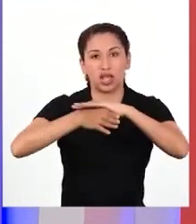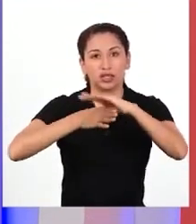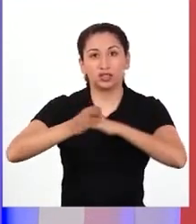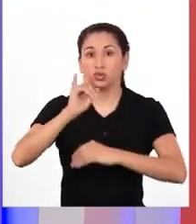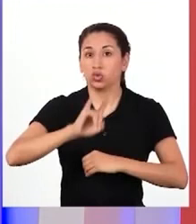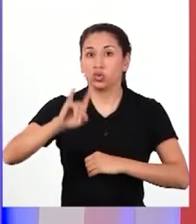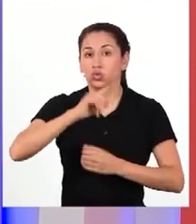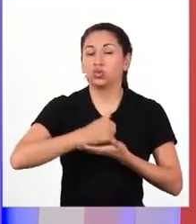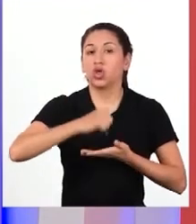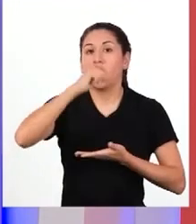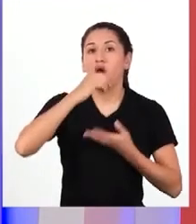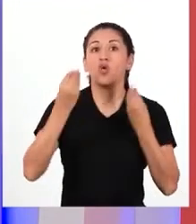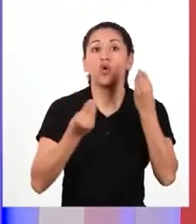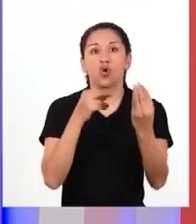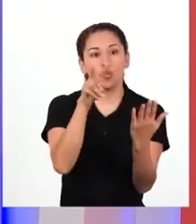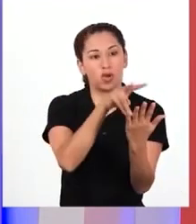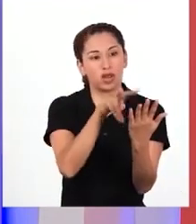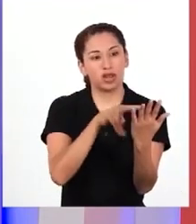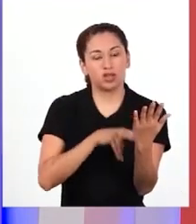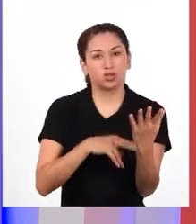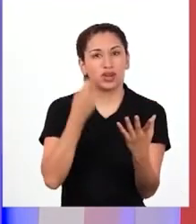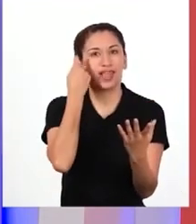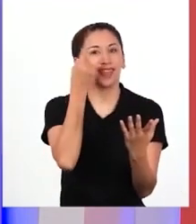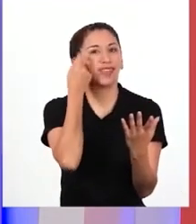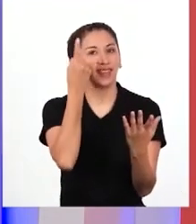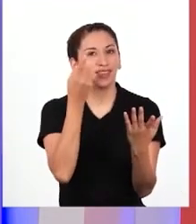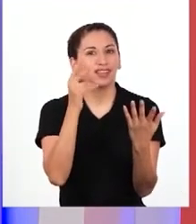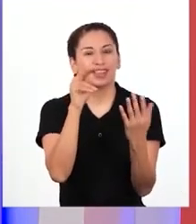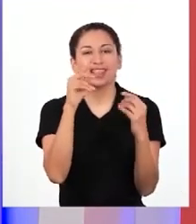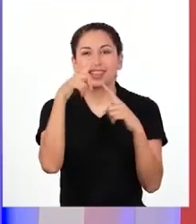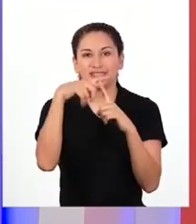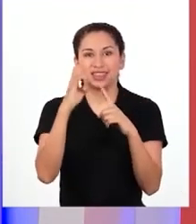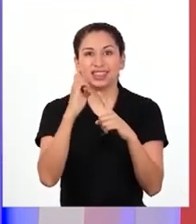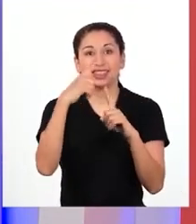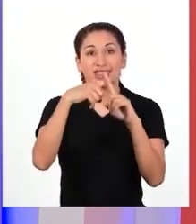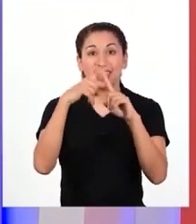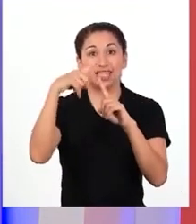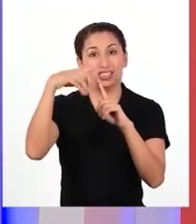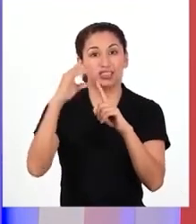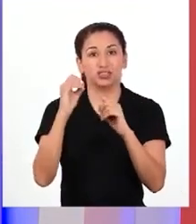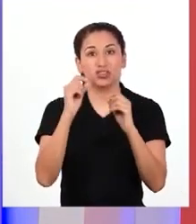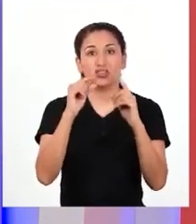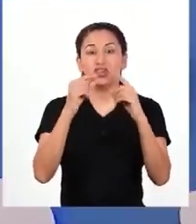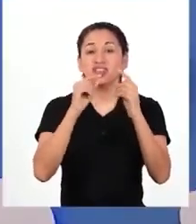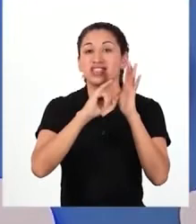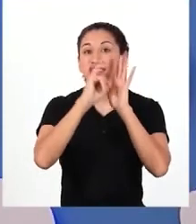e interpretación de textos, gráficos estadísticos y datos